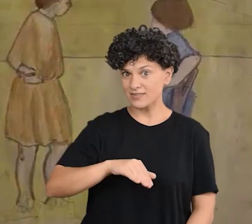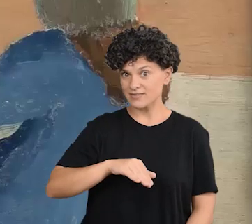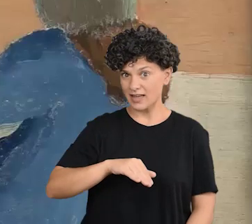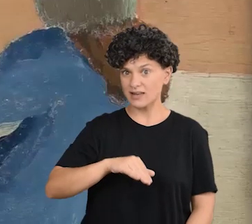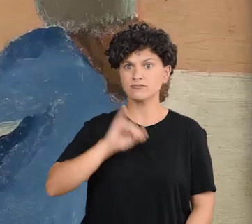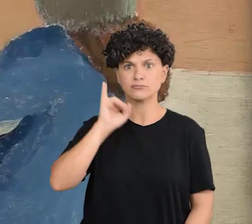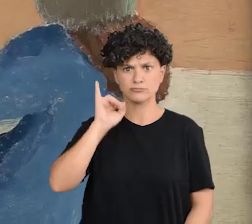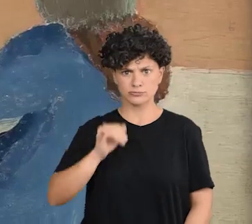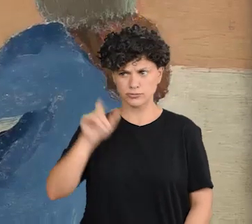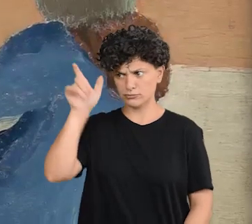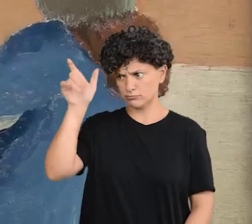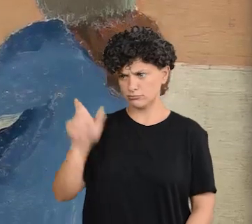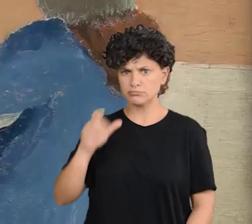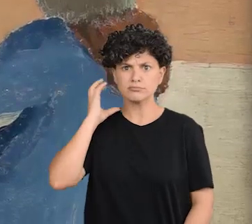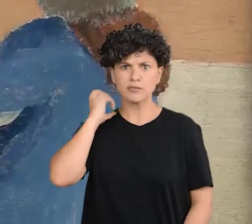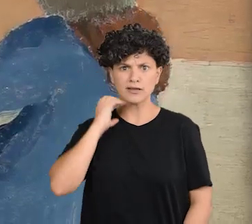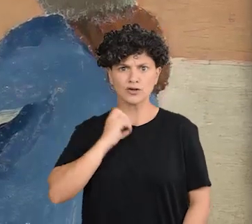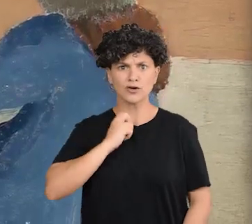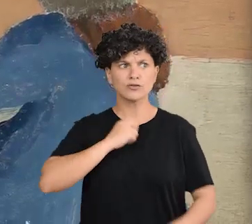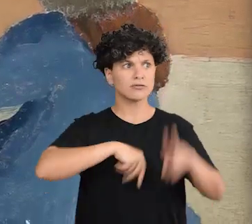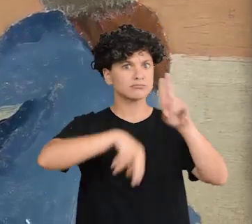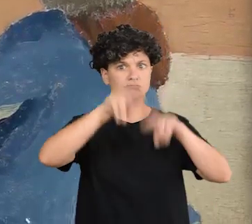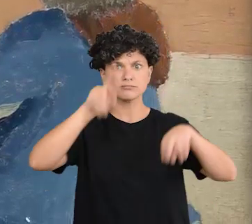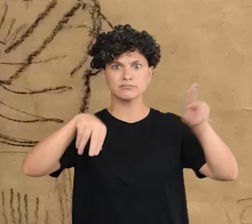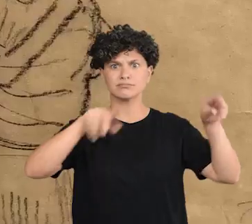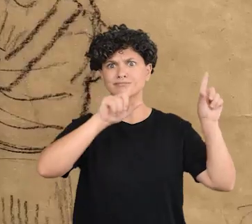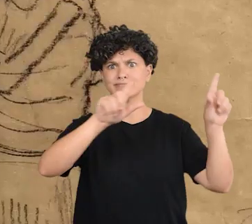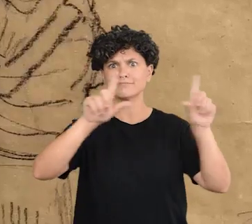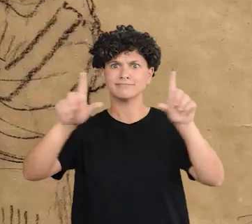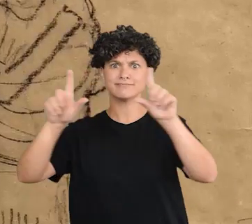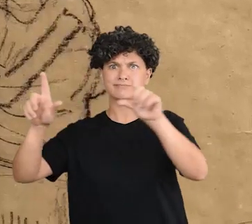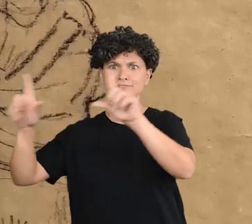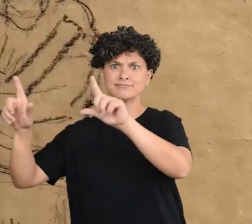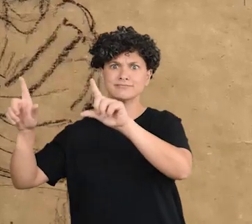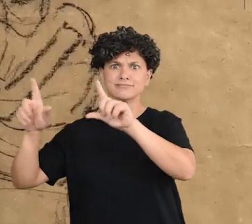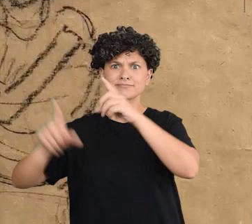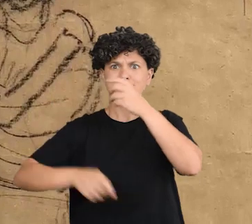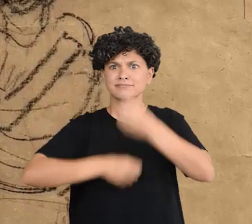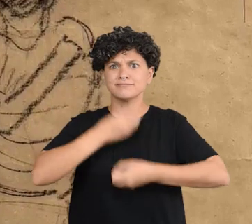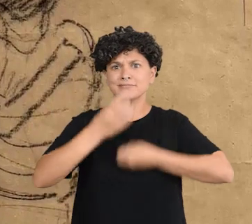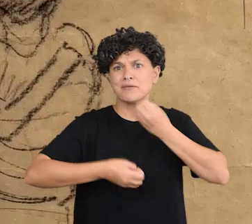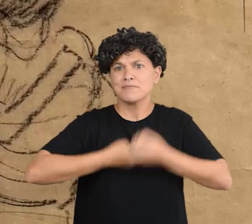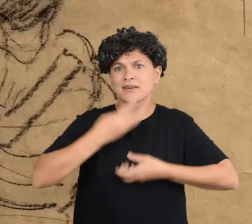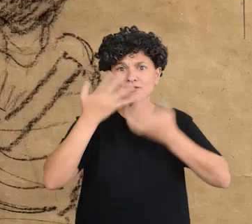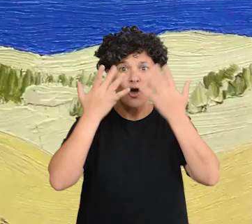Ahí está su obra. Hay tantas formas de arribar al arte.